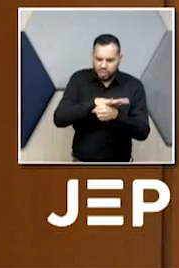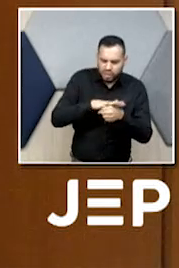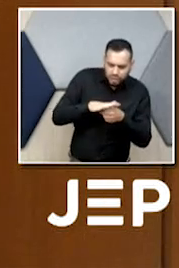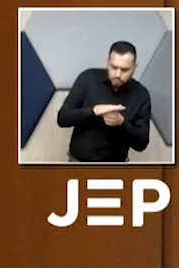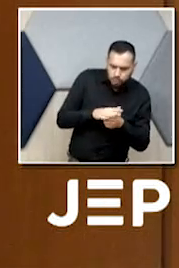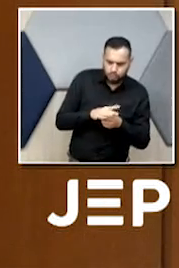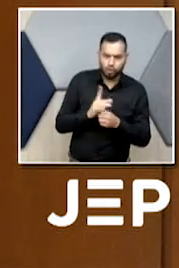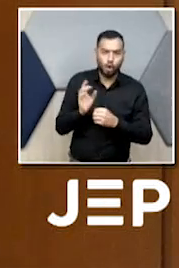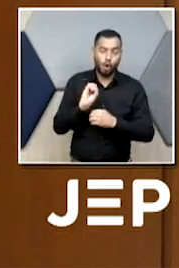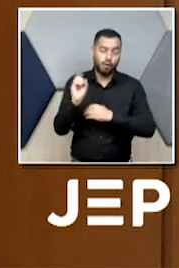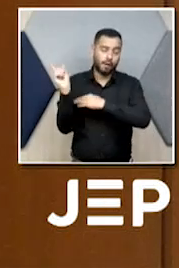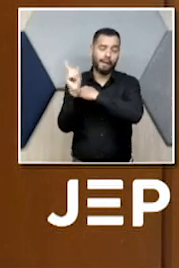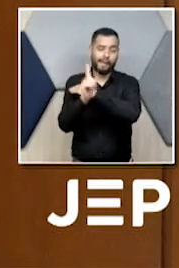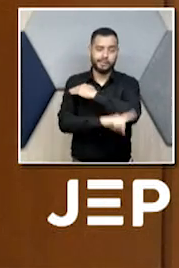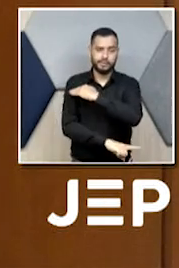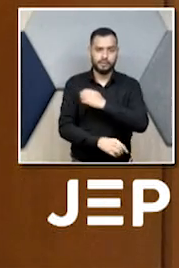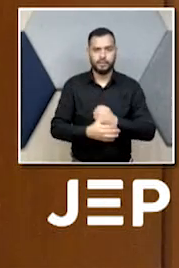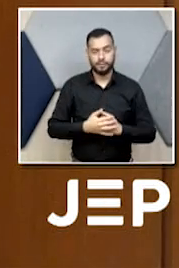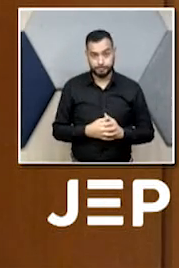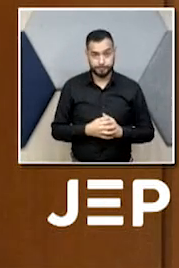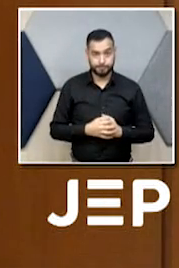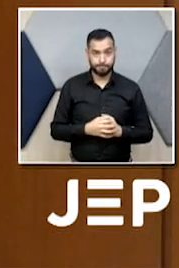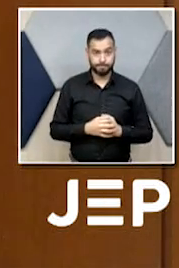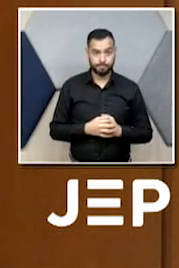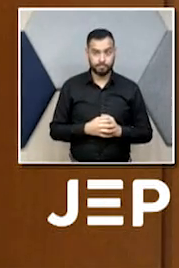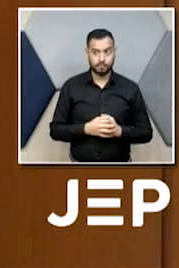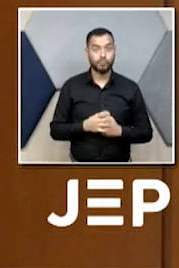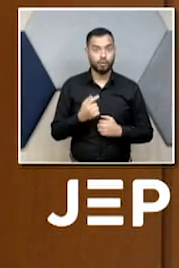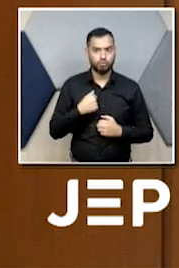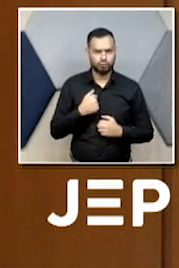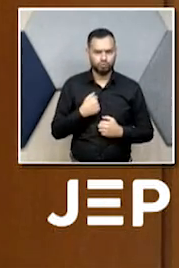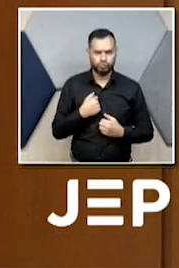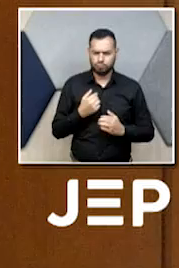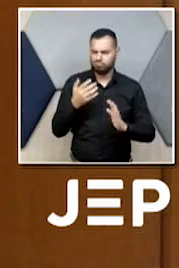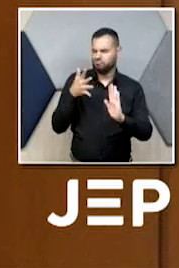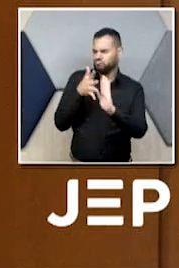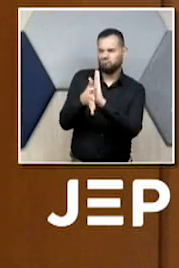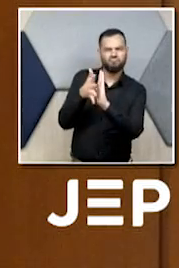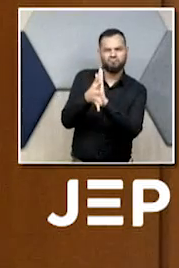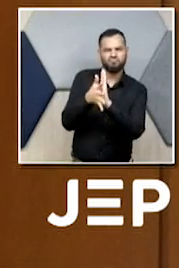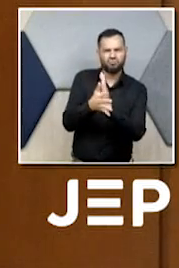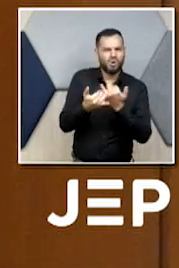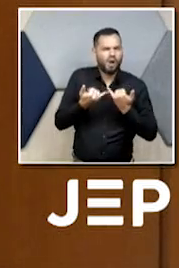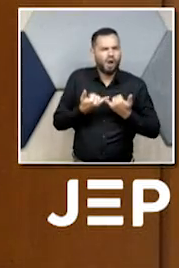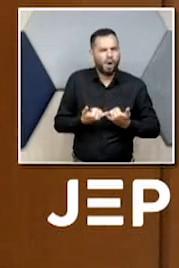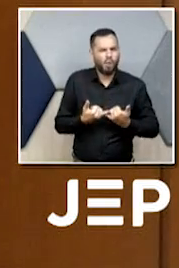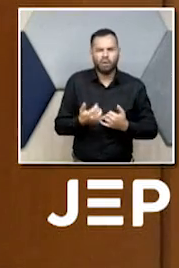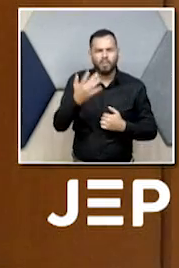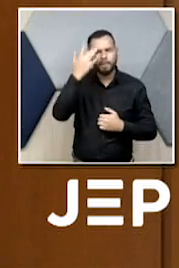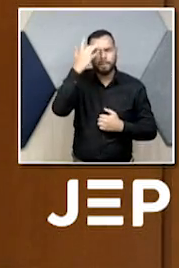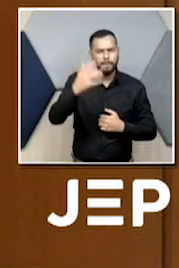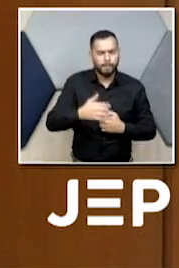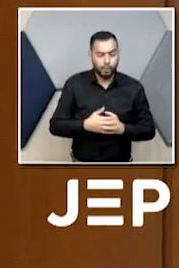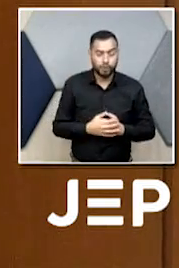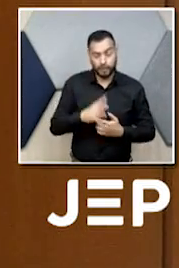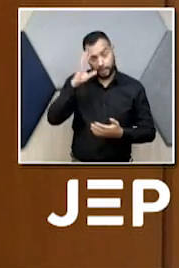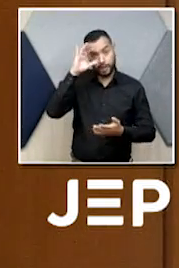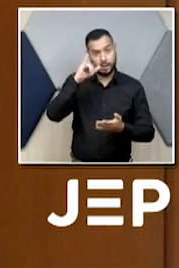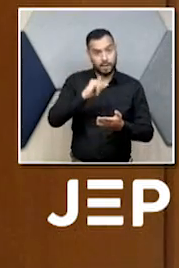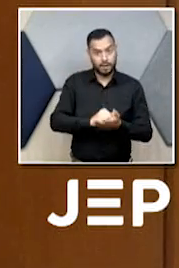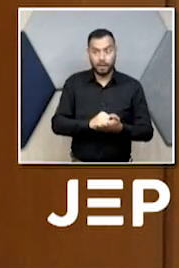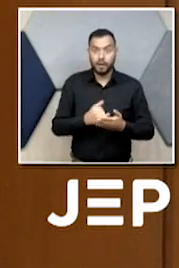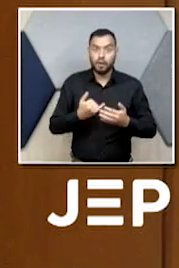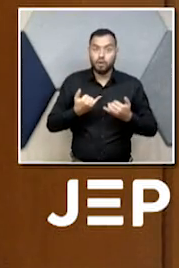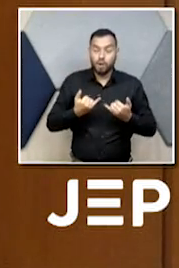sanciones. Y estoy permitiéndome contar esto porque creo que hay que poner de presente todas